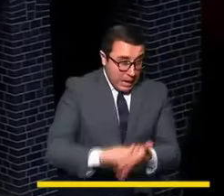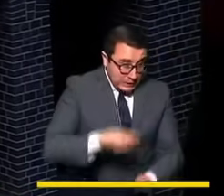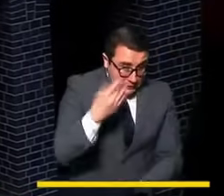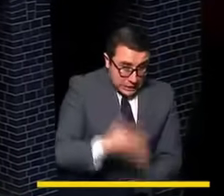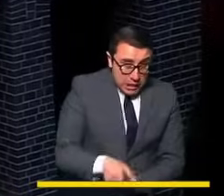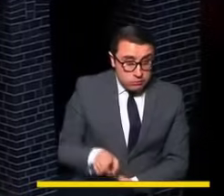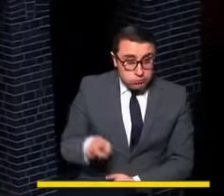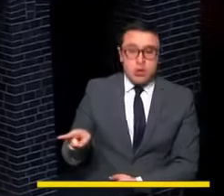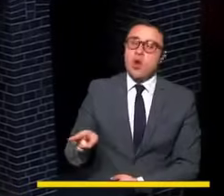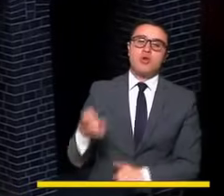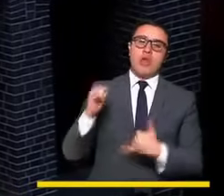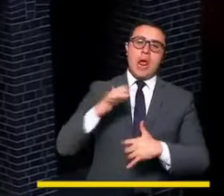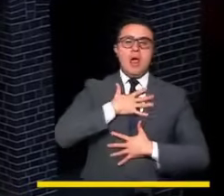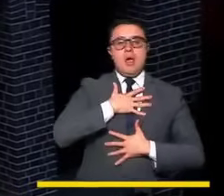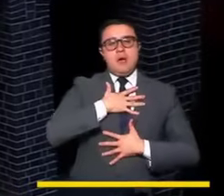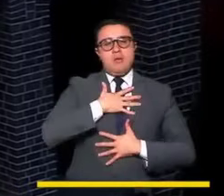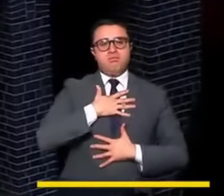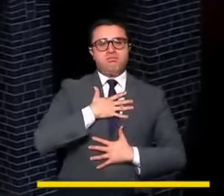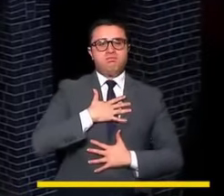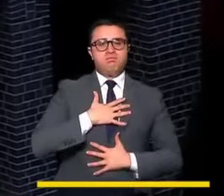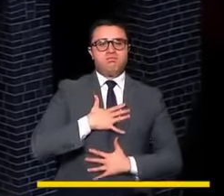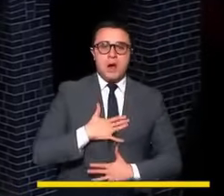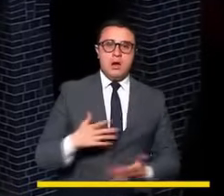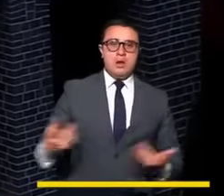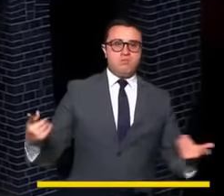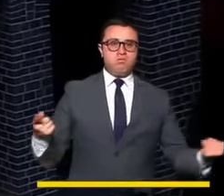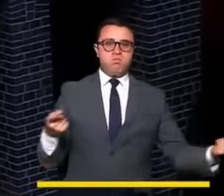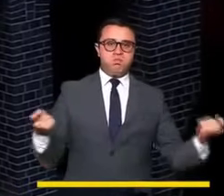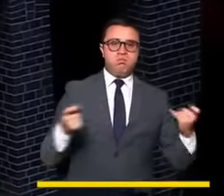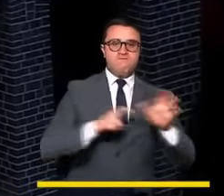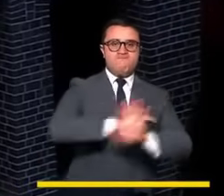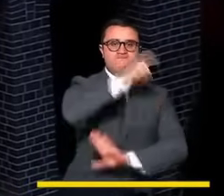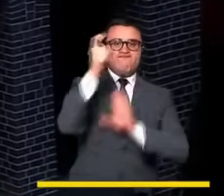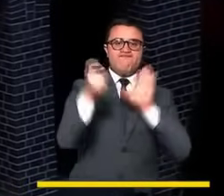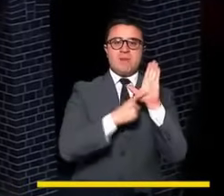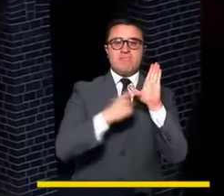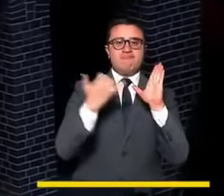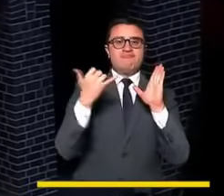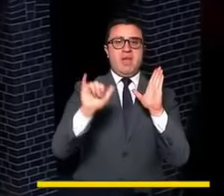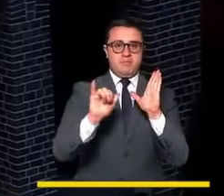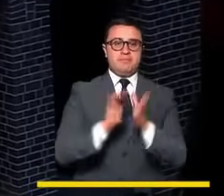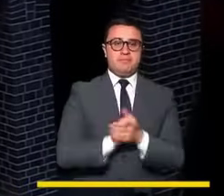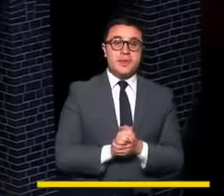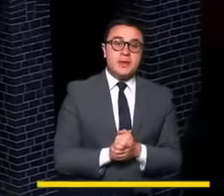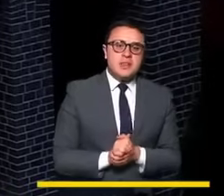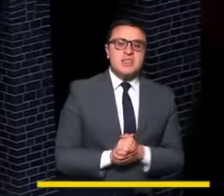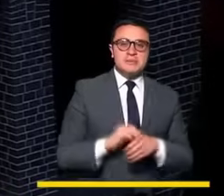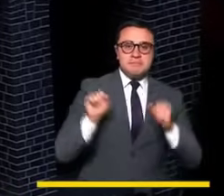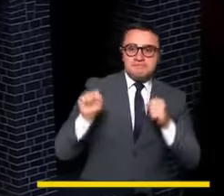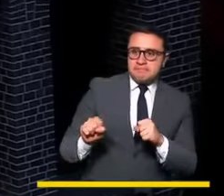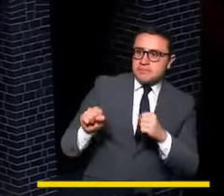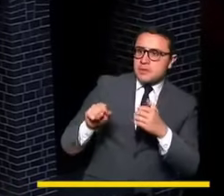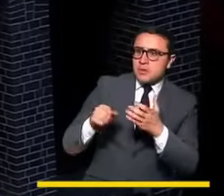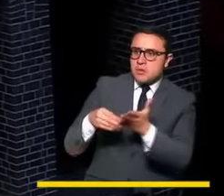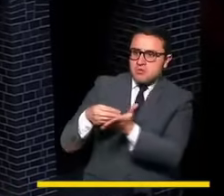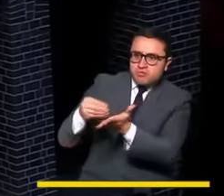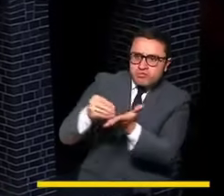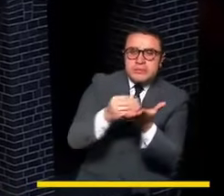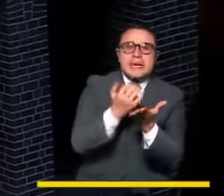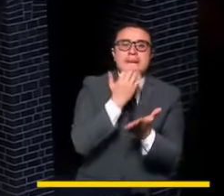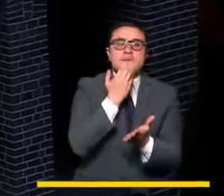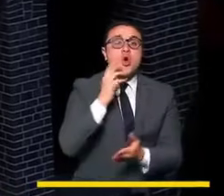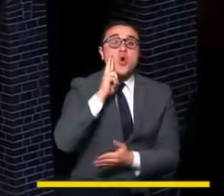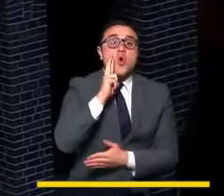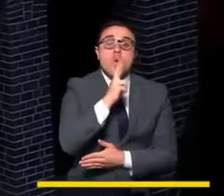sido superado. Esto tendría que ver en cierta forma con la escala de costos, sobre todo en